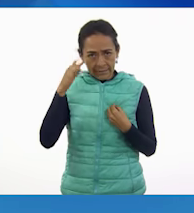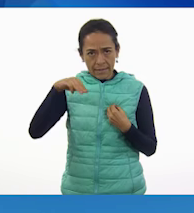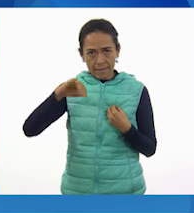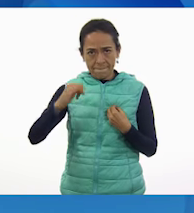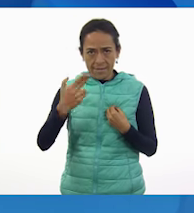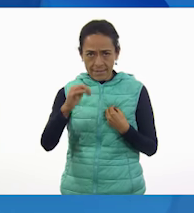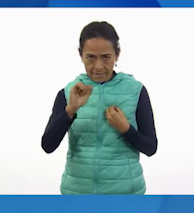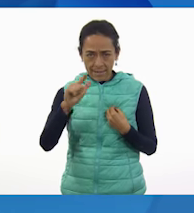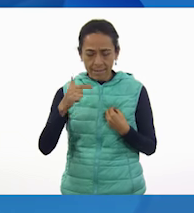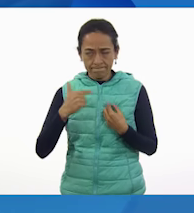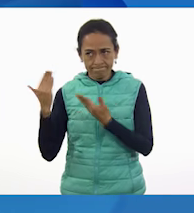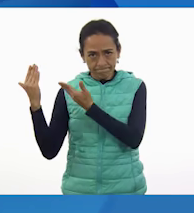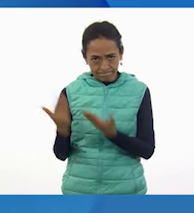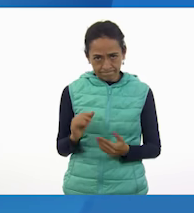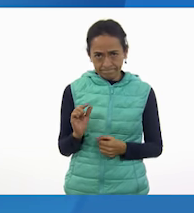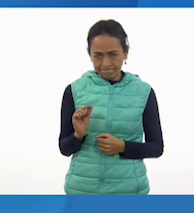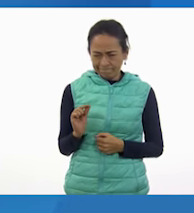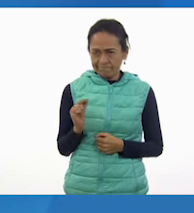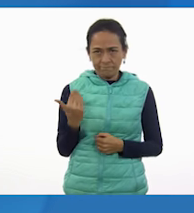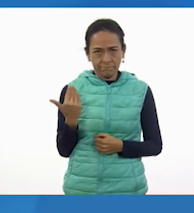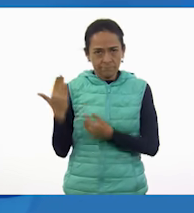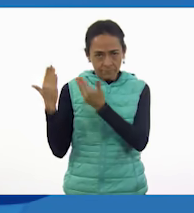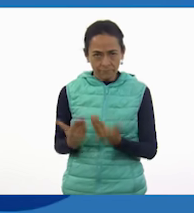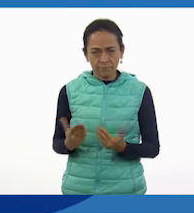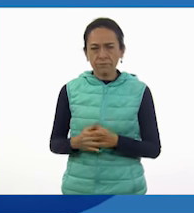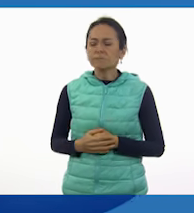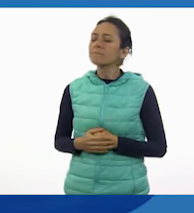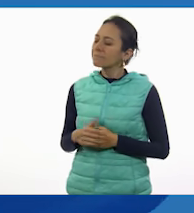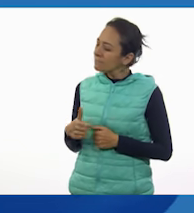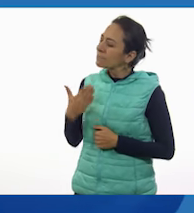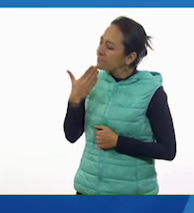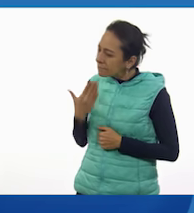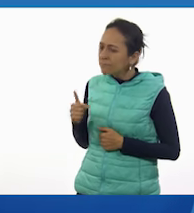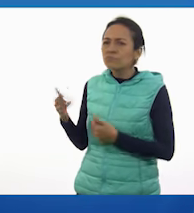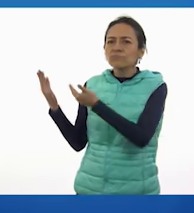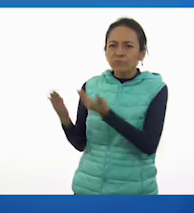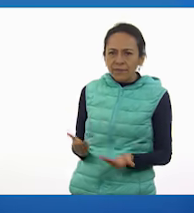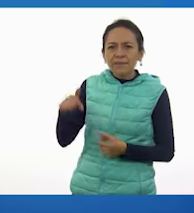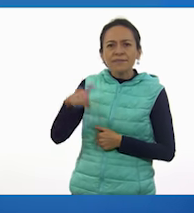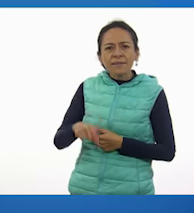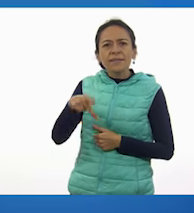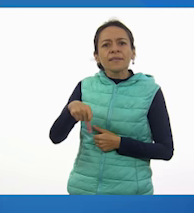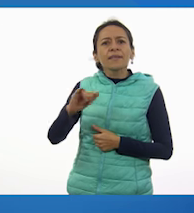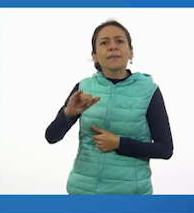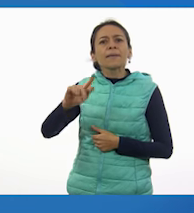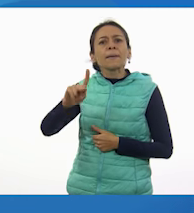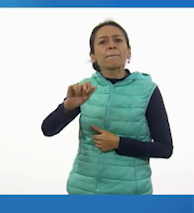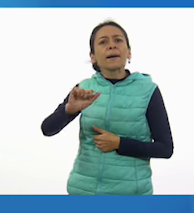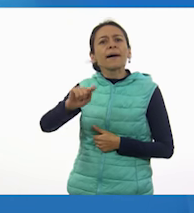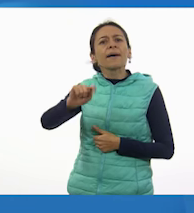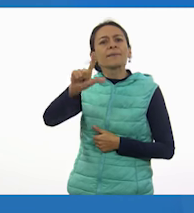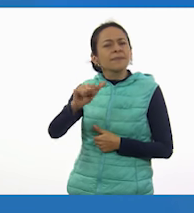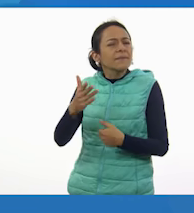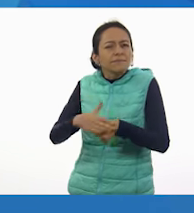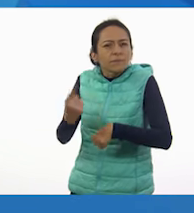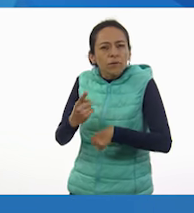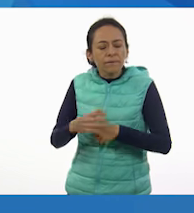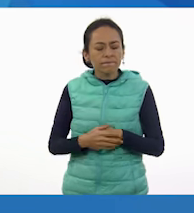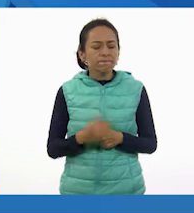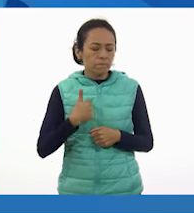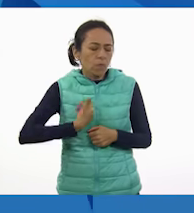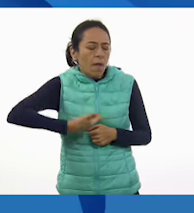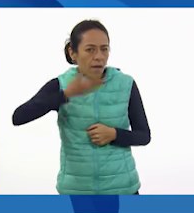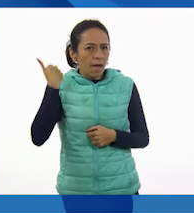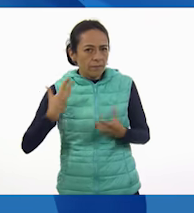Muy bien. ¿Y por qué estás ahora aquí en Quipatla? Porque yo vivía con mi abuelita, pero se murió